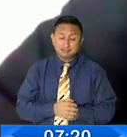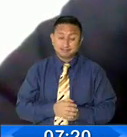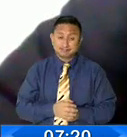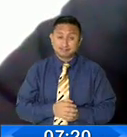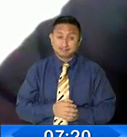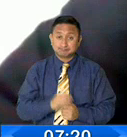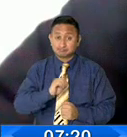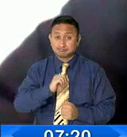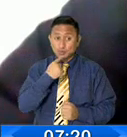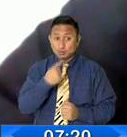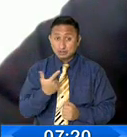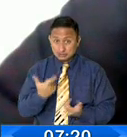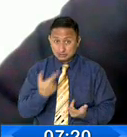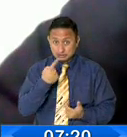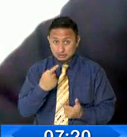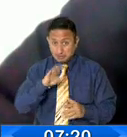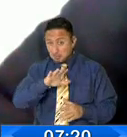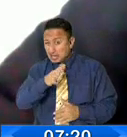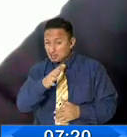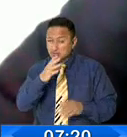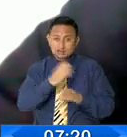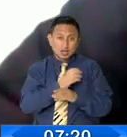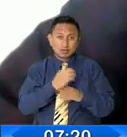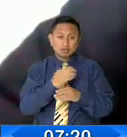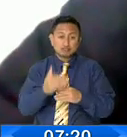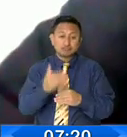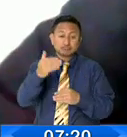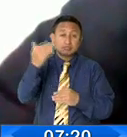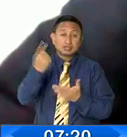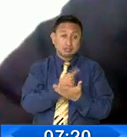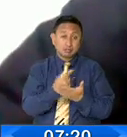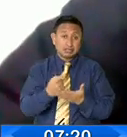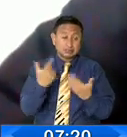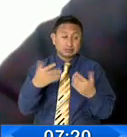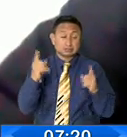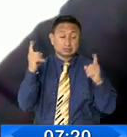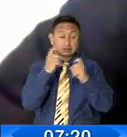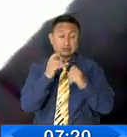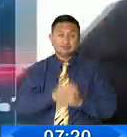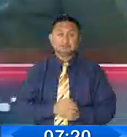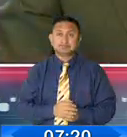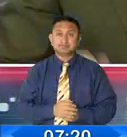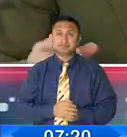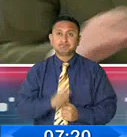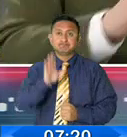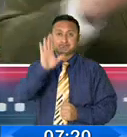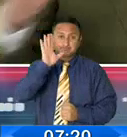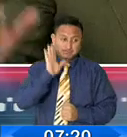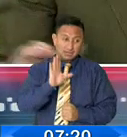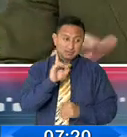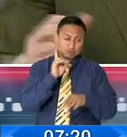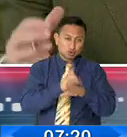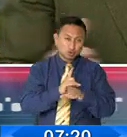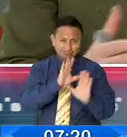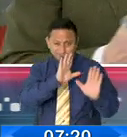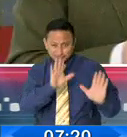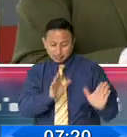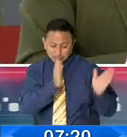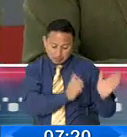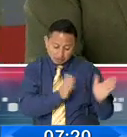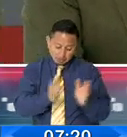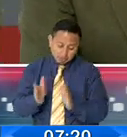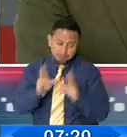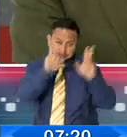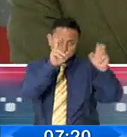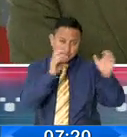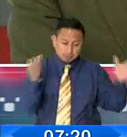nos pronostica que se vendrán semanas difíciles, ¿no? A ver, doctor Simancas, ahondemos un poquito en los temas.